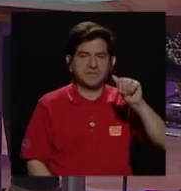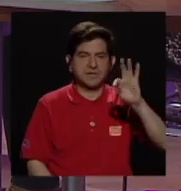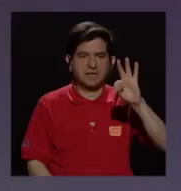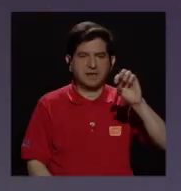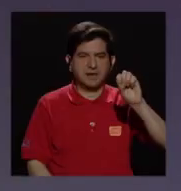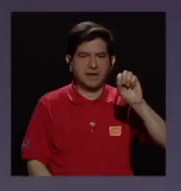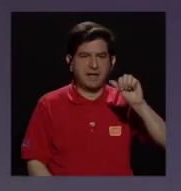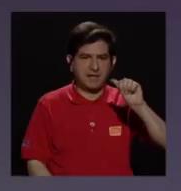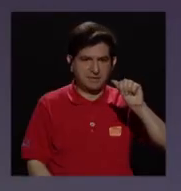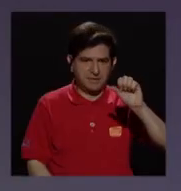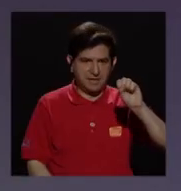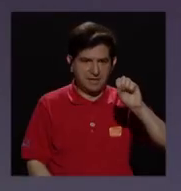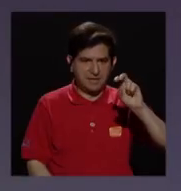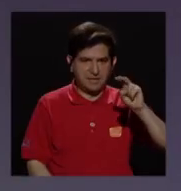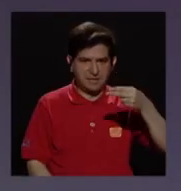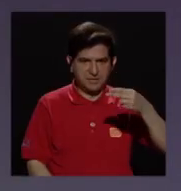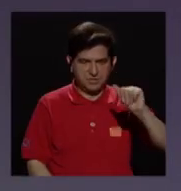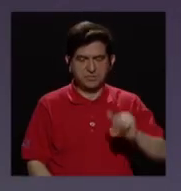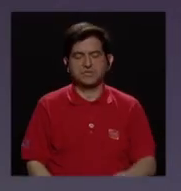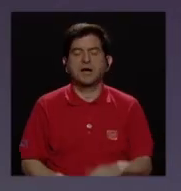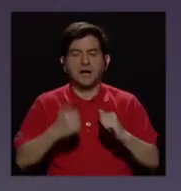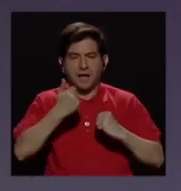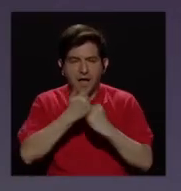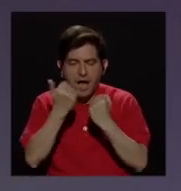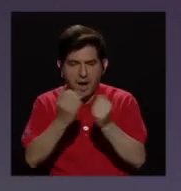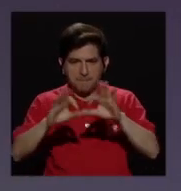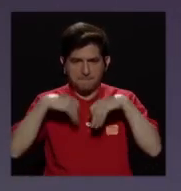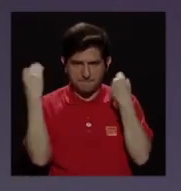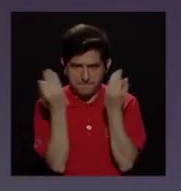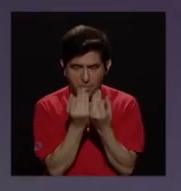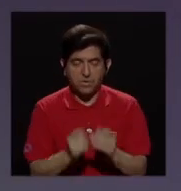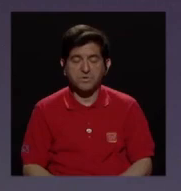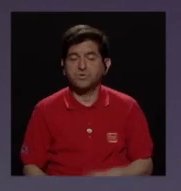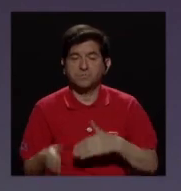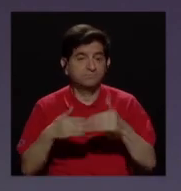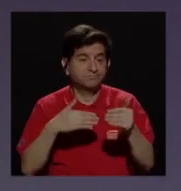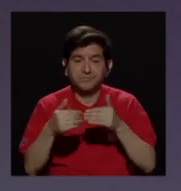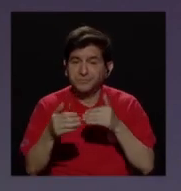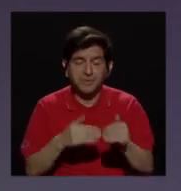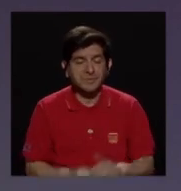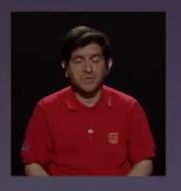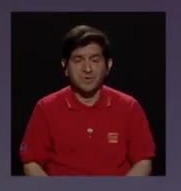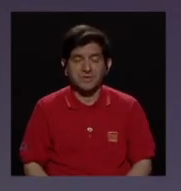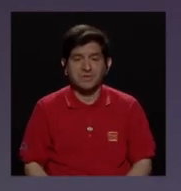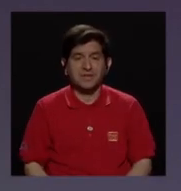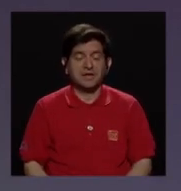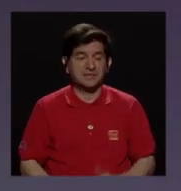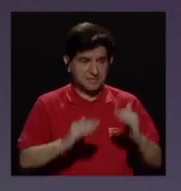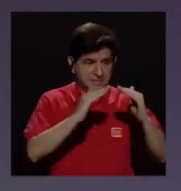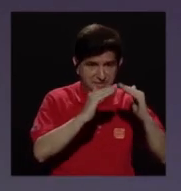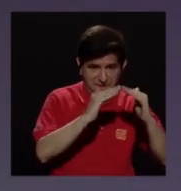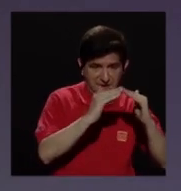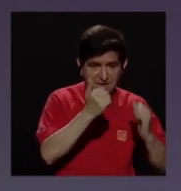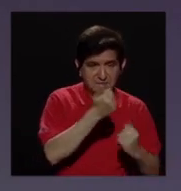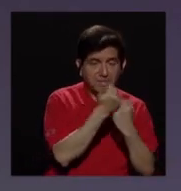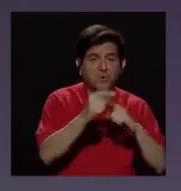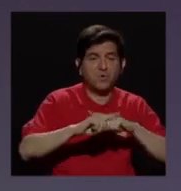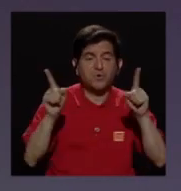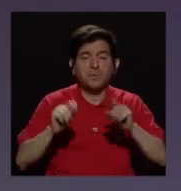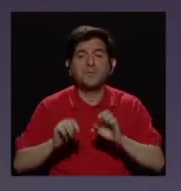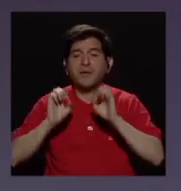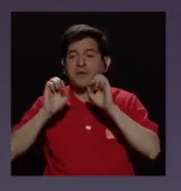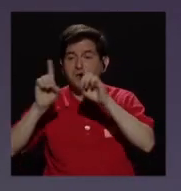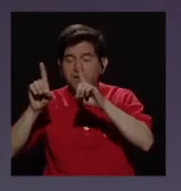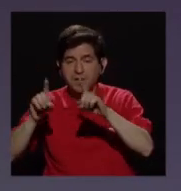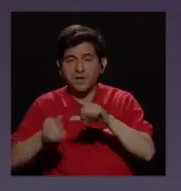apoyo familiar, porque nacemos y en el hogar nos apoyan, si en los centros educativos, perdón, hay ese